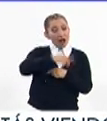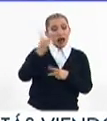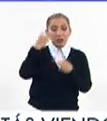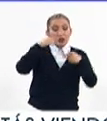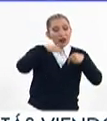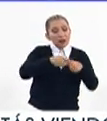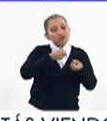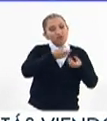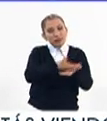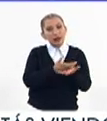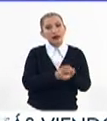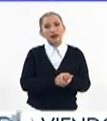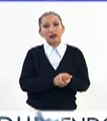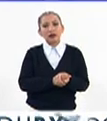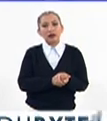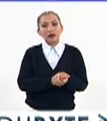sacarla